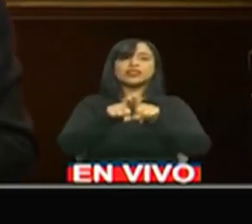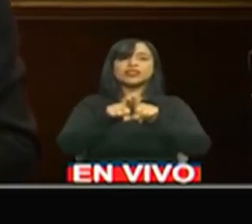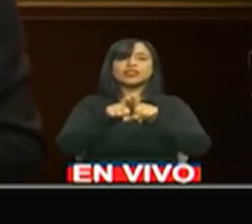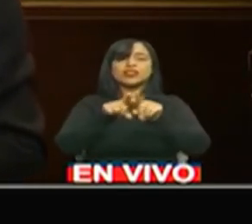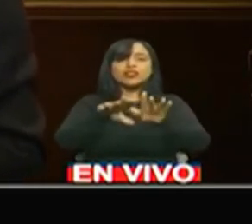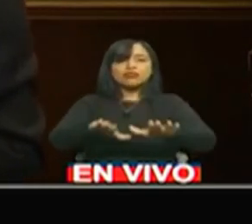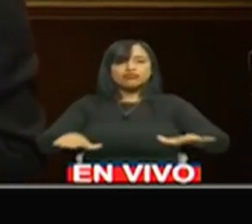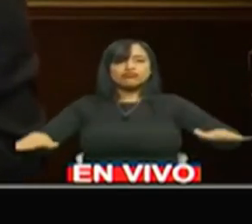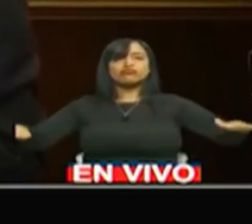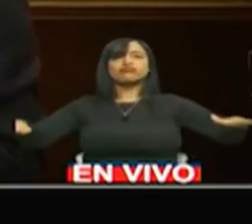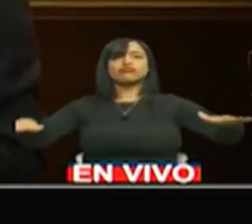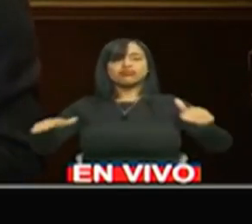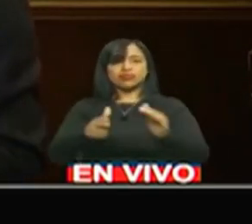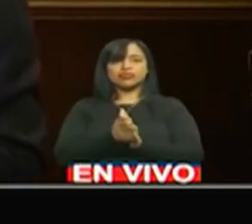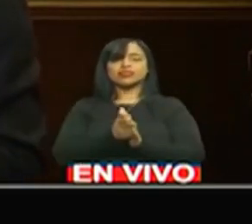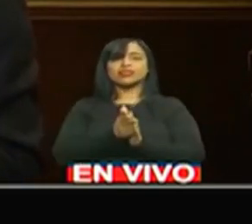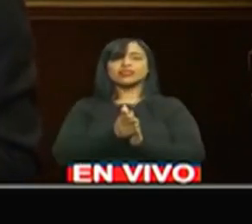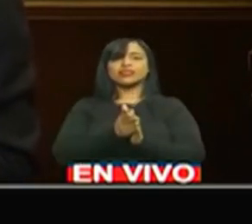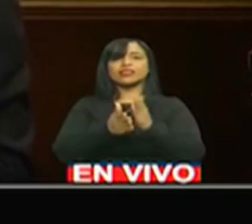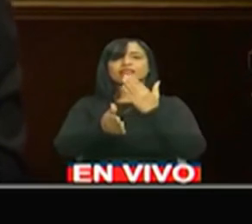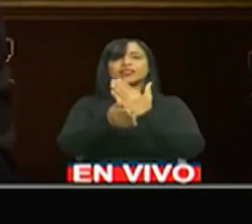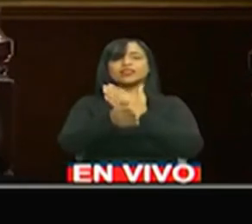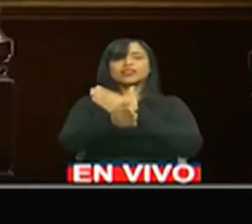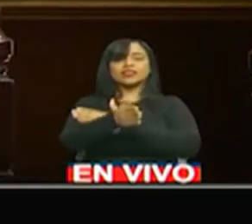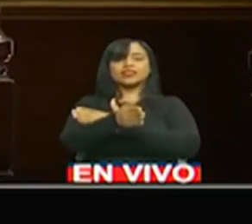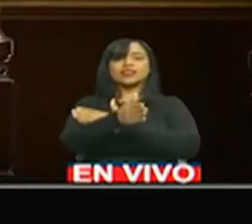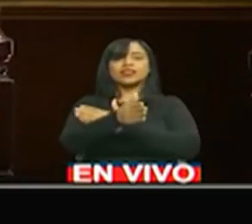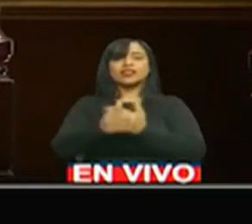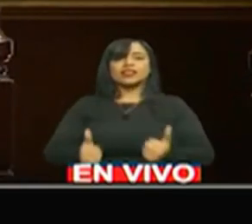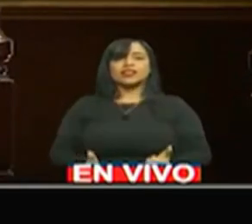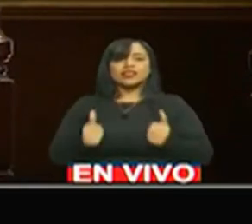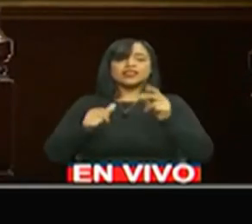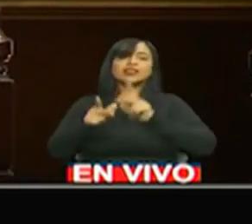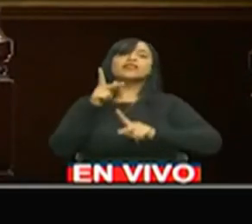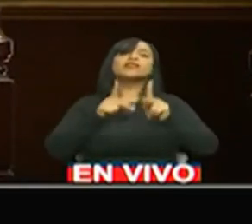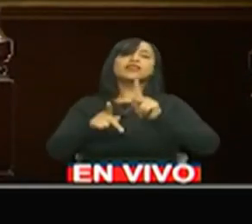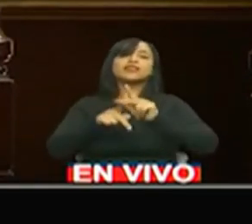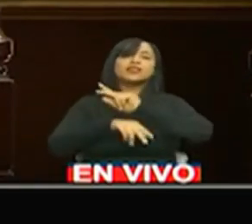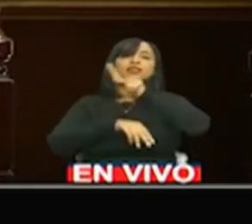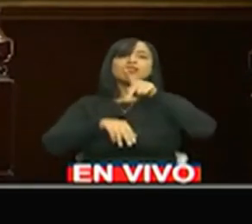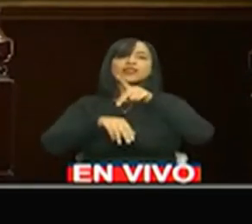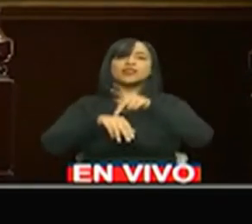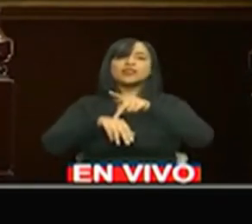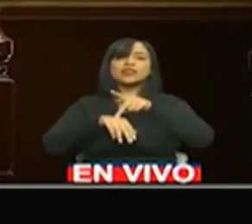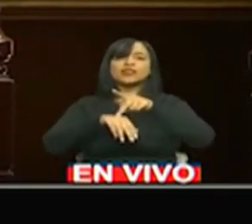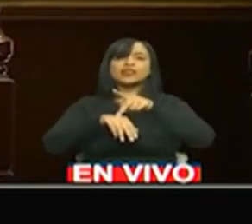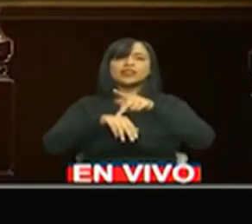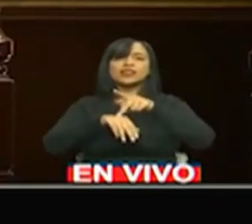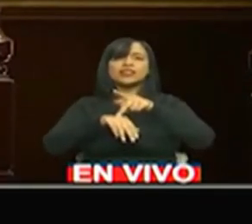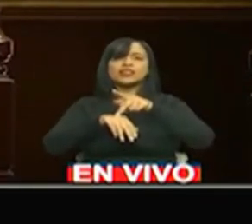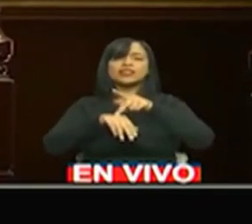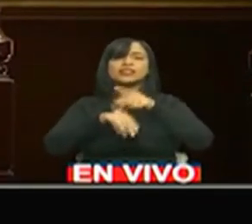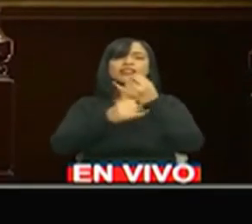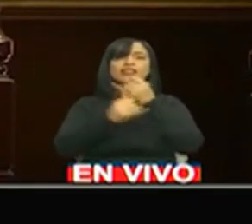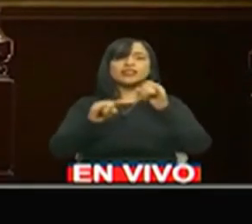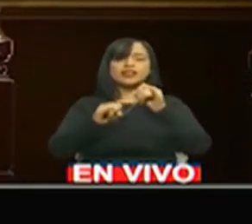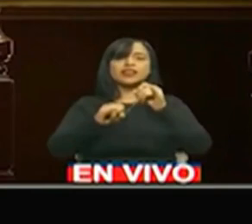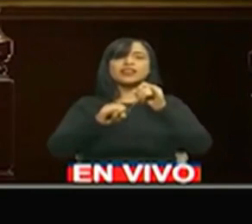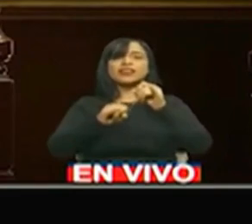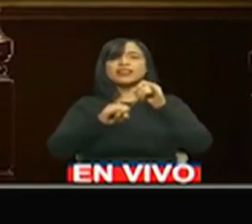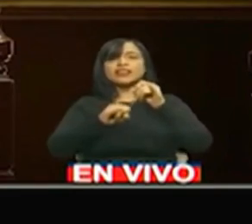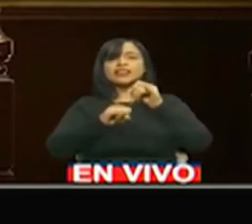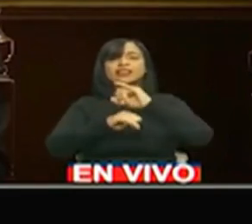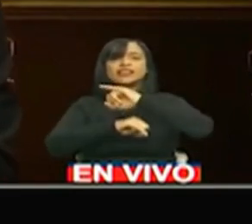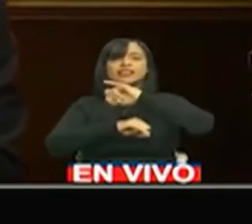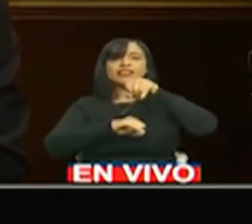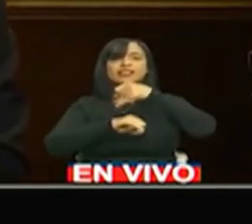suelos y mejorar la calidad de vida de los habitantes de las provincias de Elías Piña y del municipio de Las Matas de Farfán en San